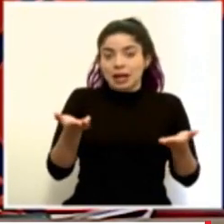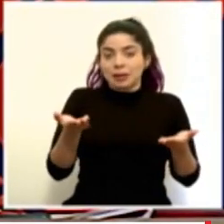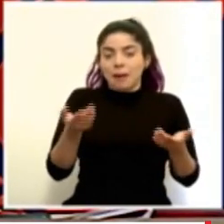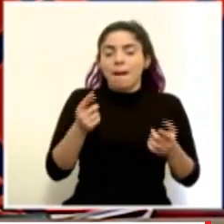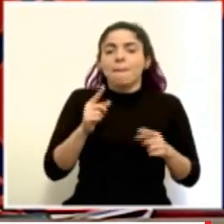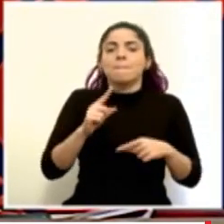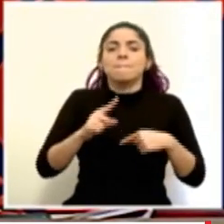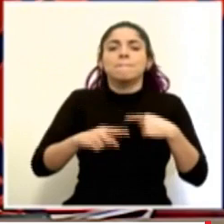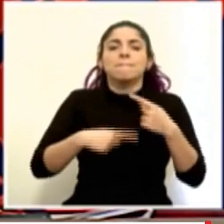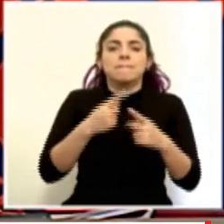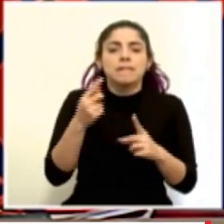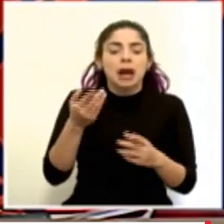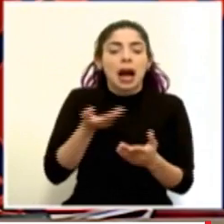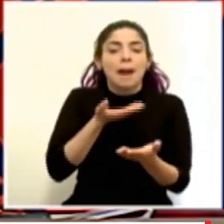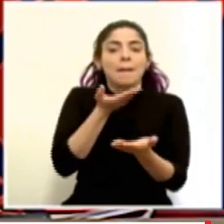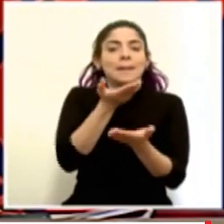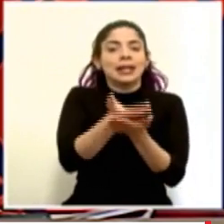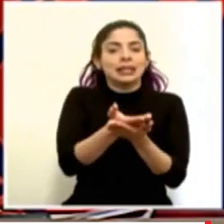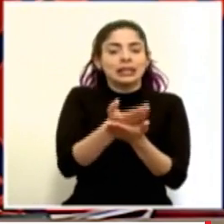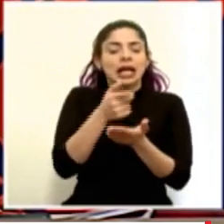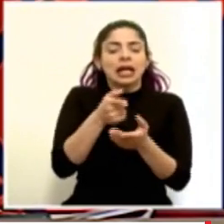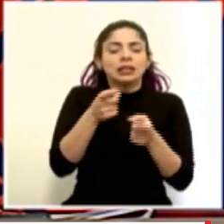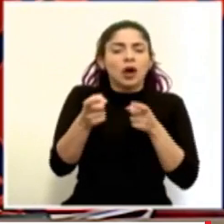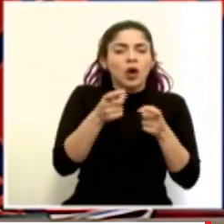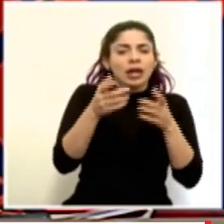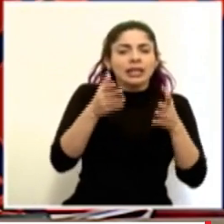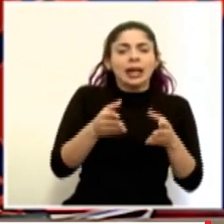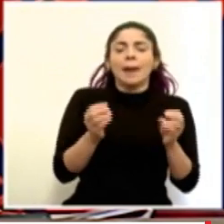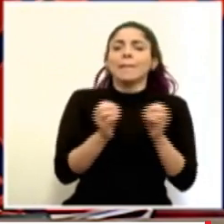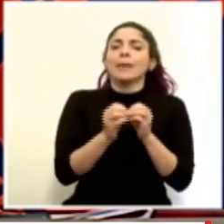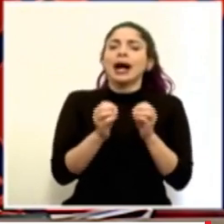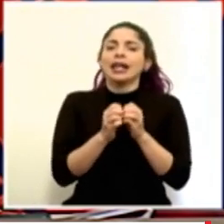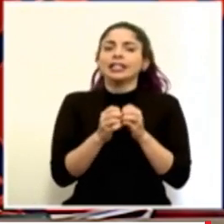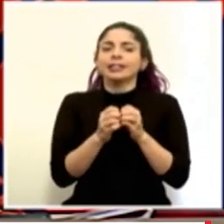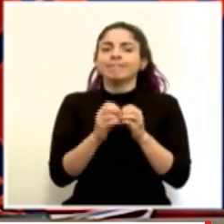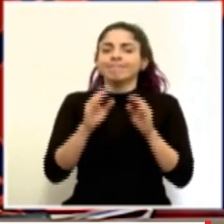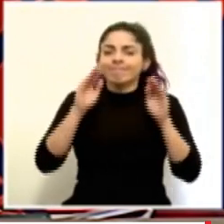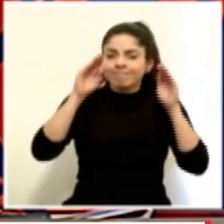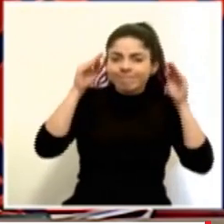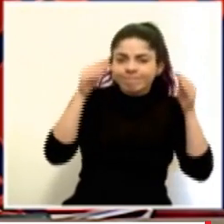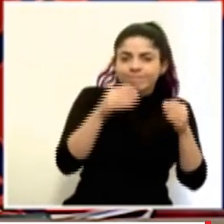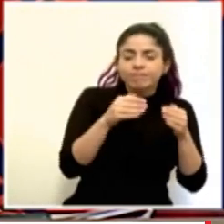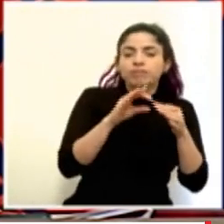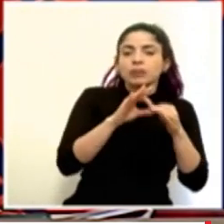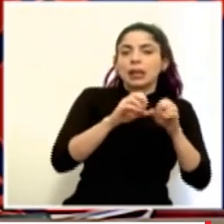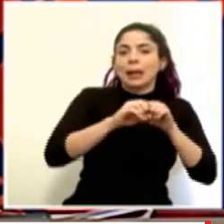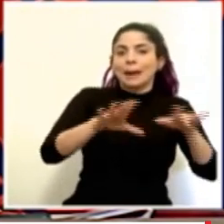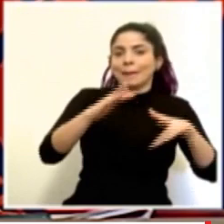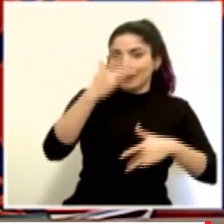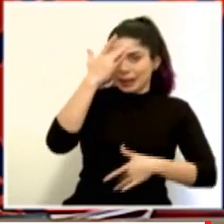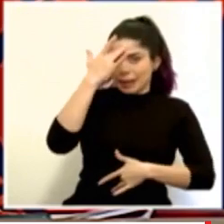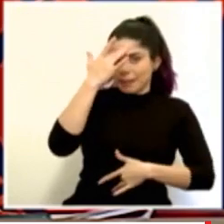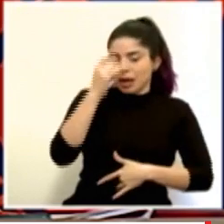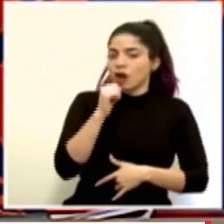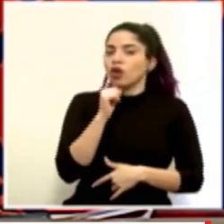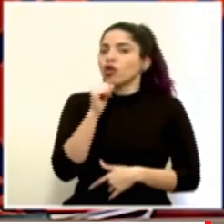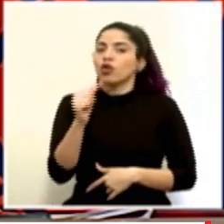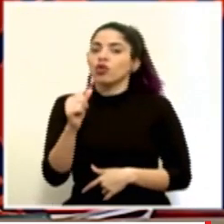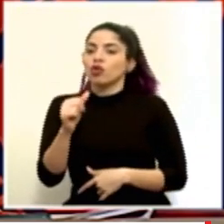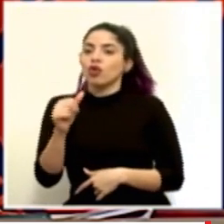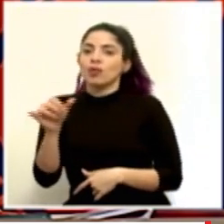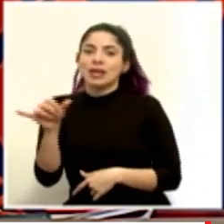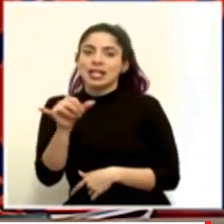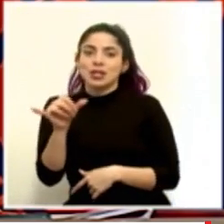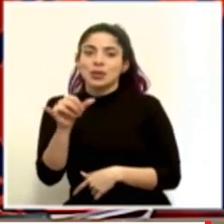la vamos a presentar, va a ser una logística más enfocada epidemiológicamente, no necesariamente va a